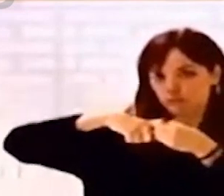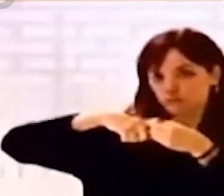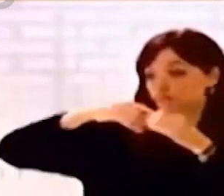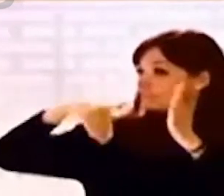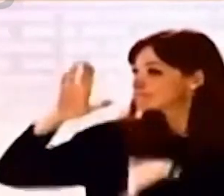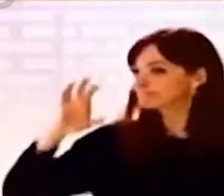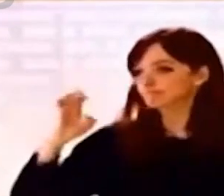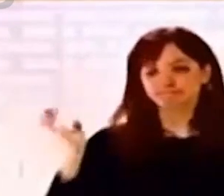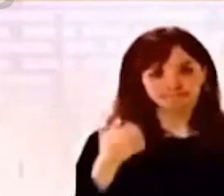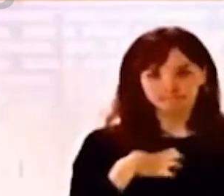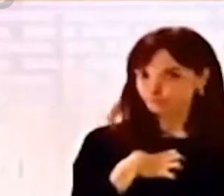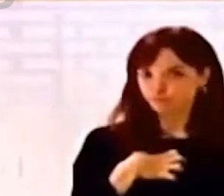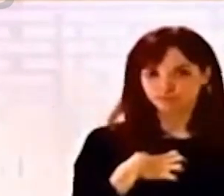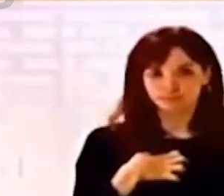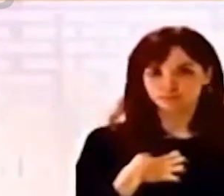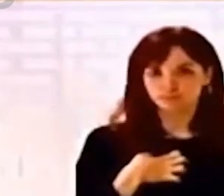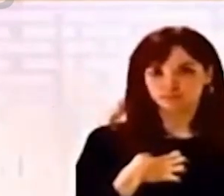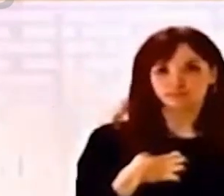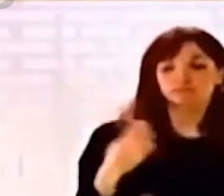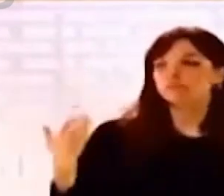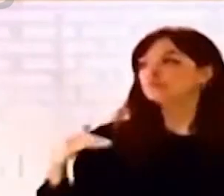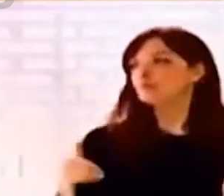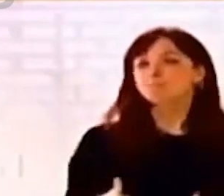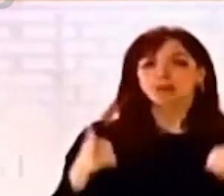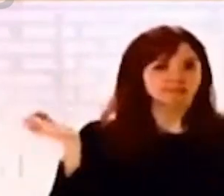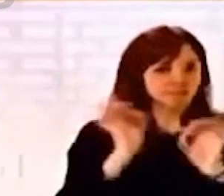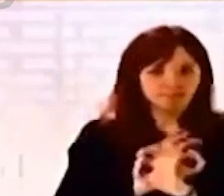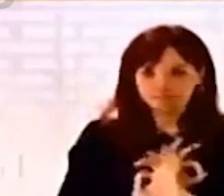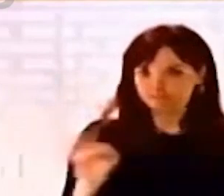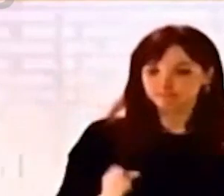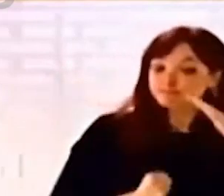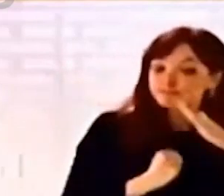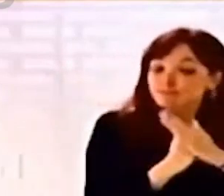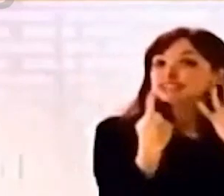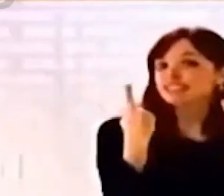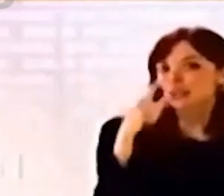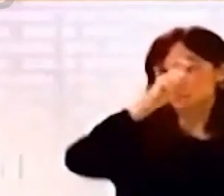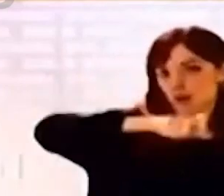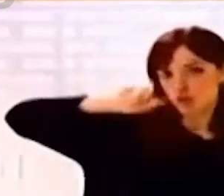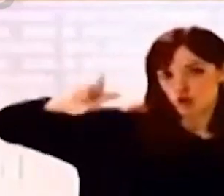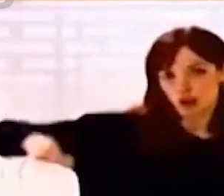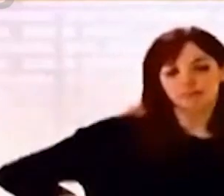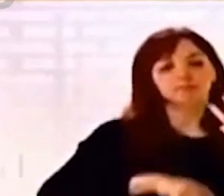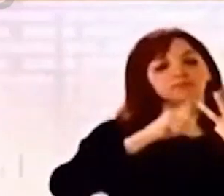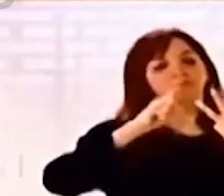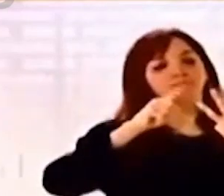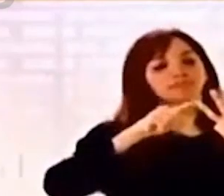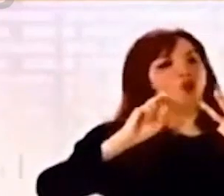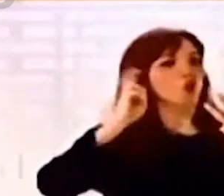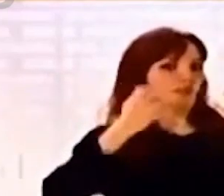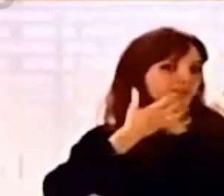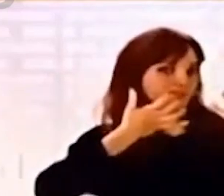personas bajo ningún concepto más de seis personas y en tercer lugar